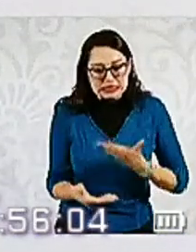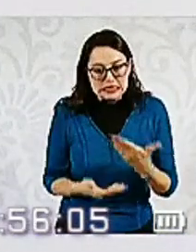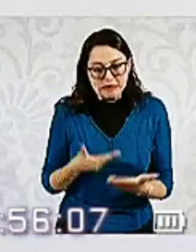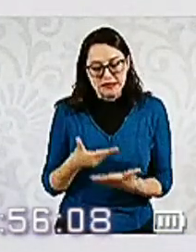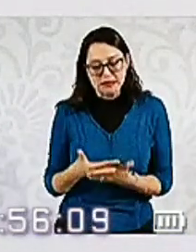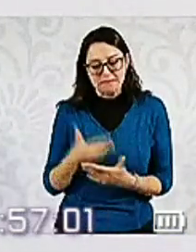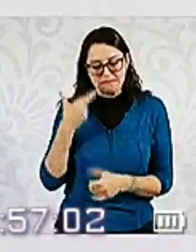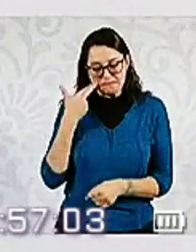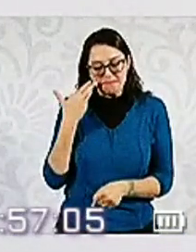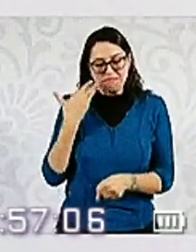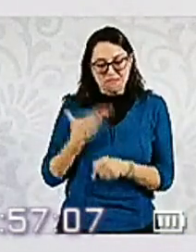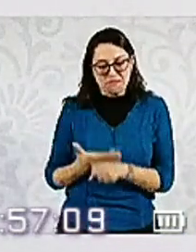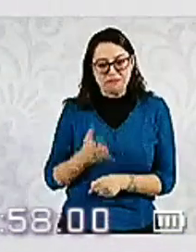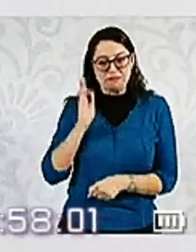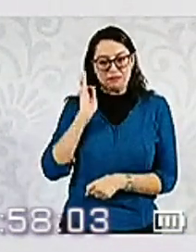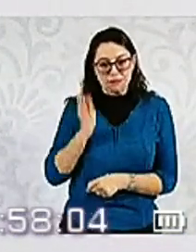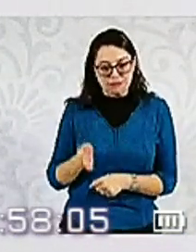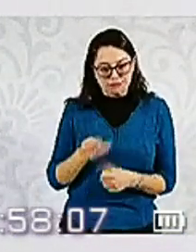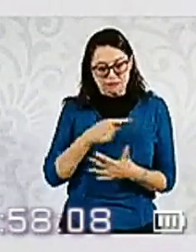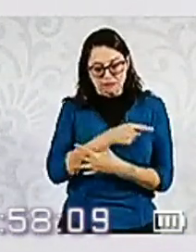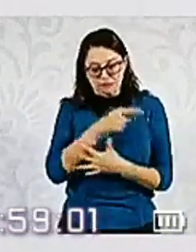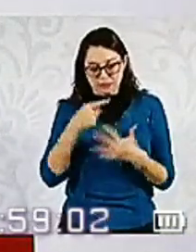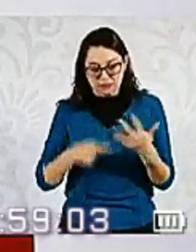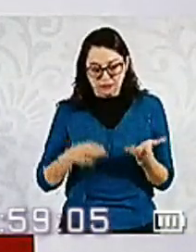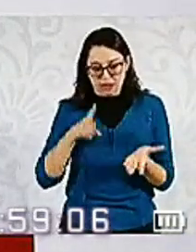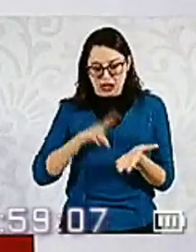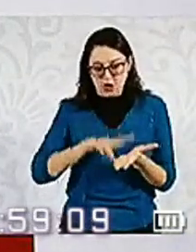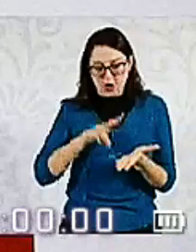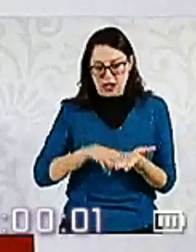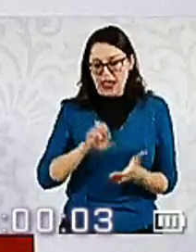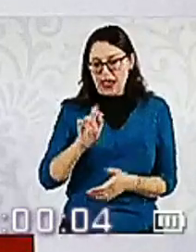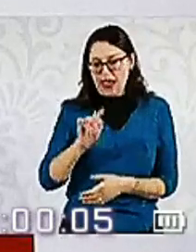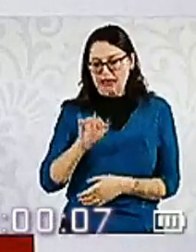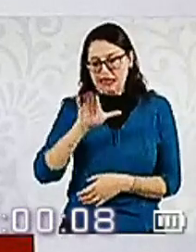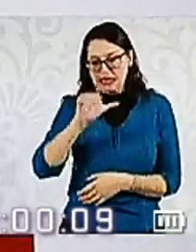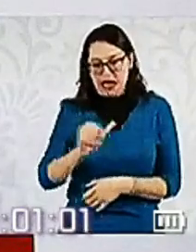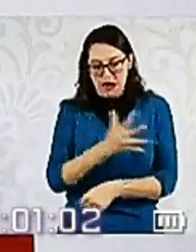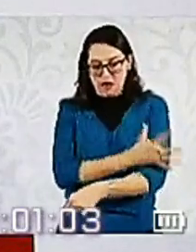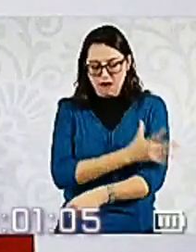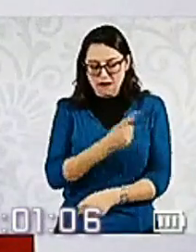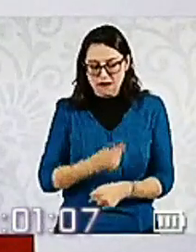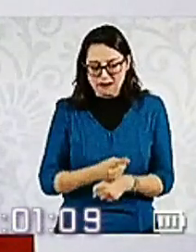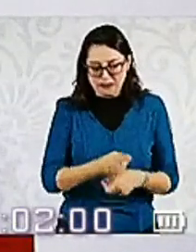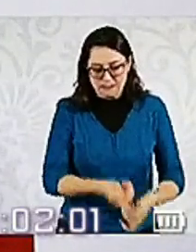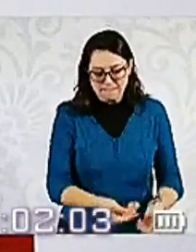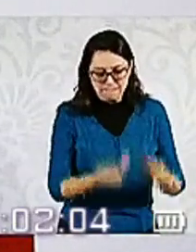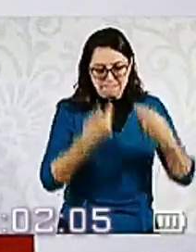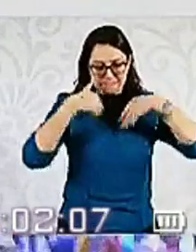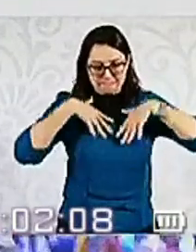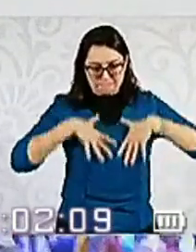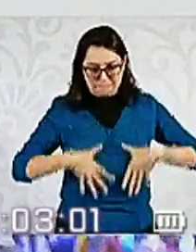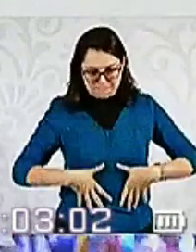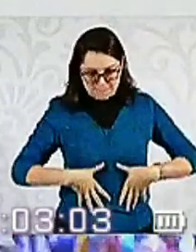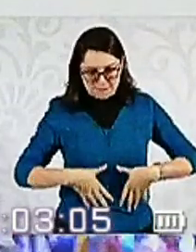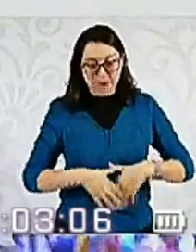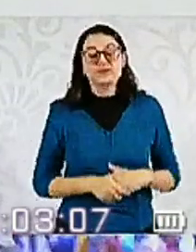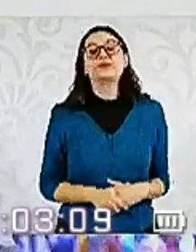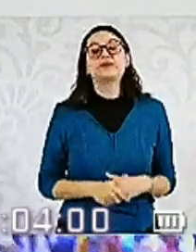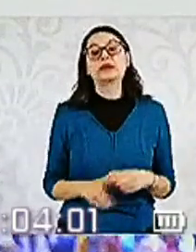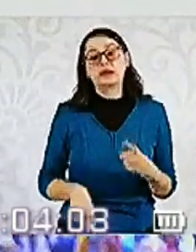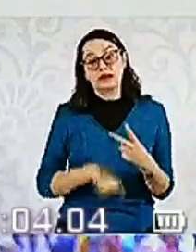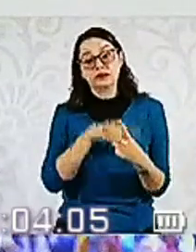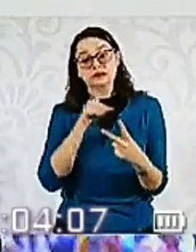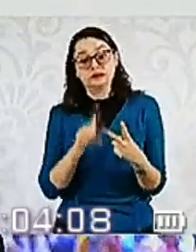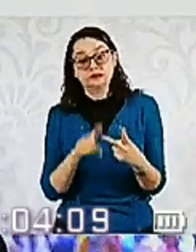además acompañada de valores de ética y de integridad. La otra es dar acompañamiento preventivo a